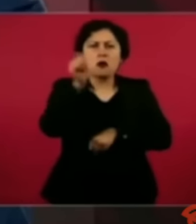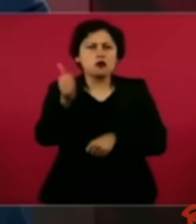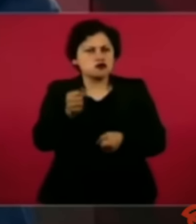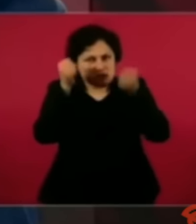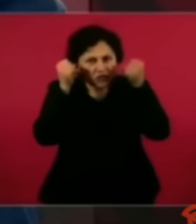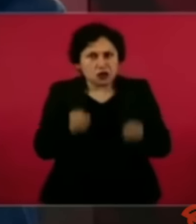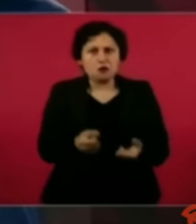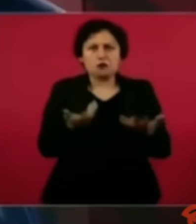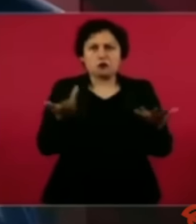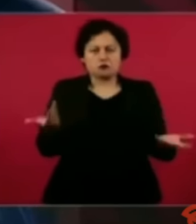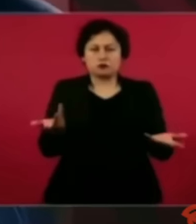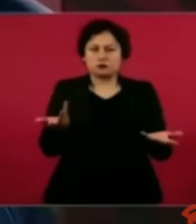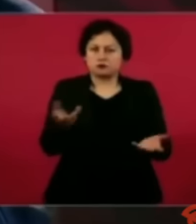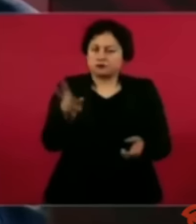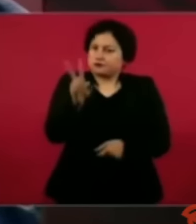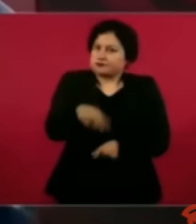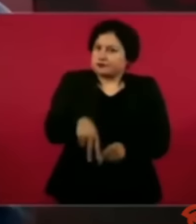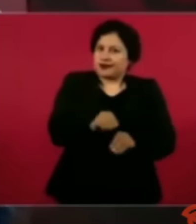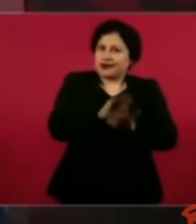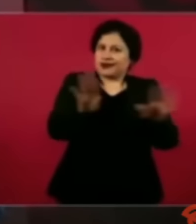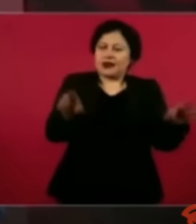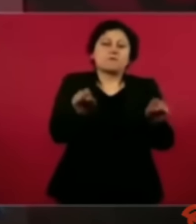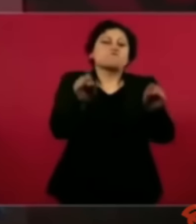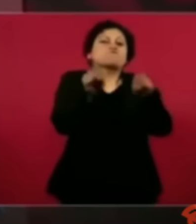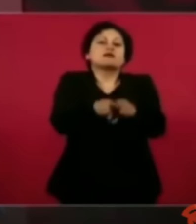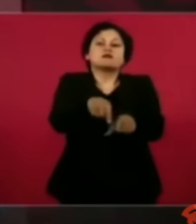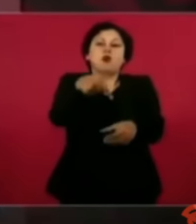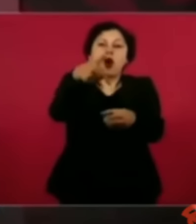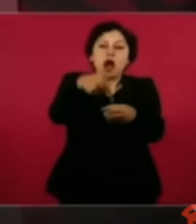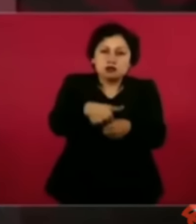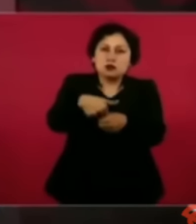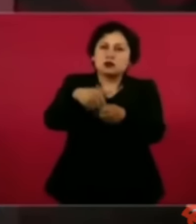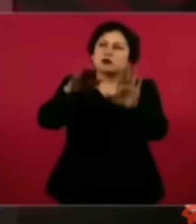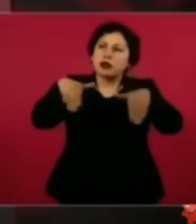Y desde luego comprando las gasolinas y todo el diésel